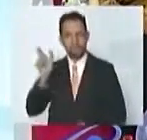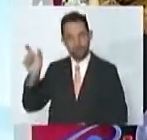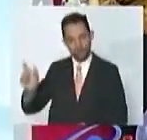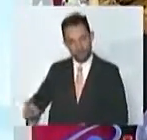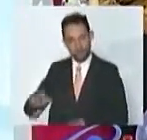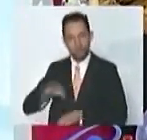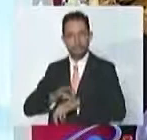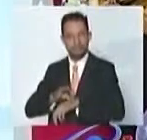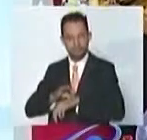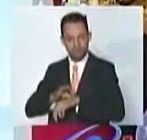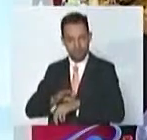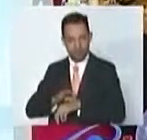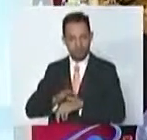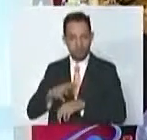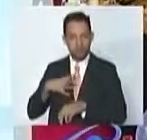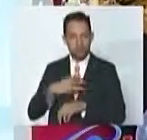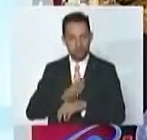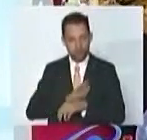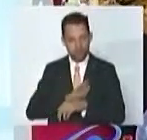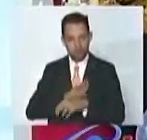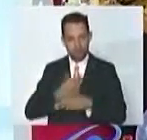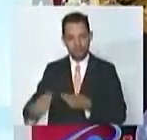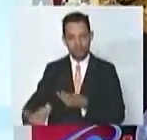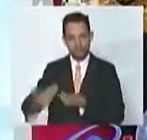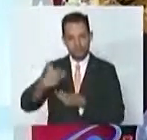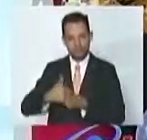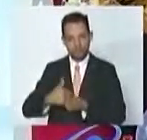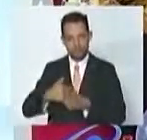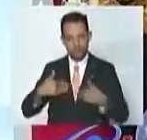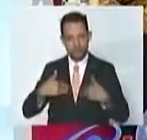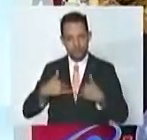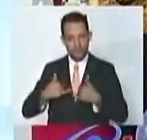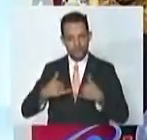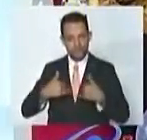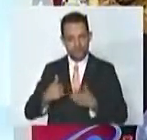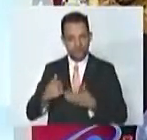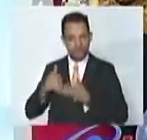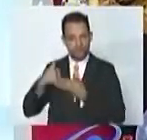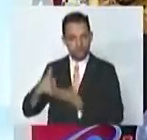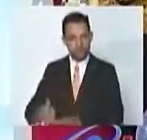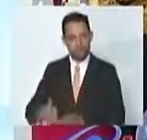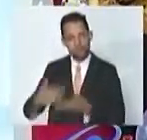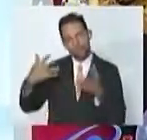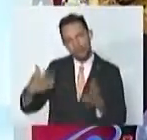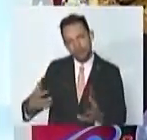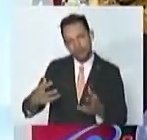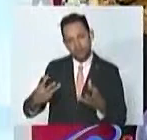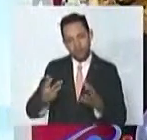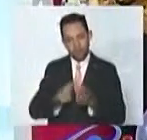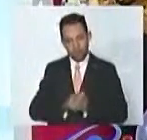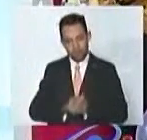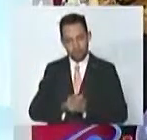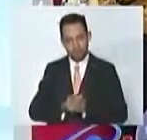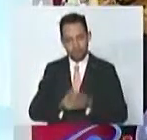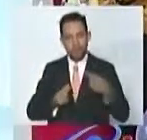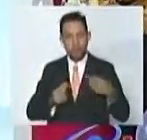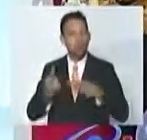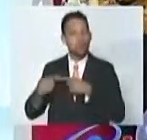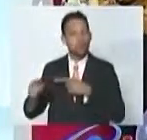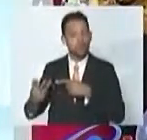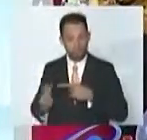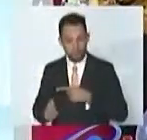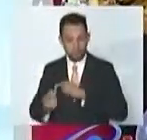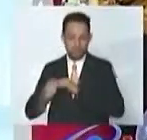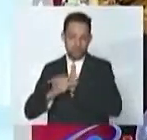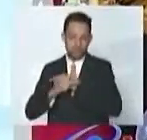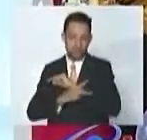un programa que se llama La Clínica de la Felicidad, donde hay un equipo interdisciplinario también de